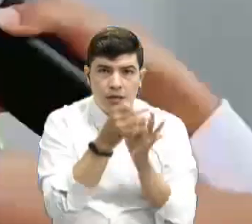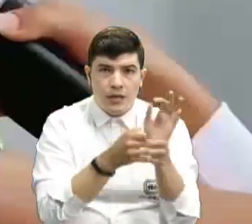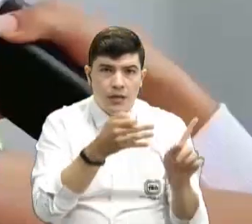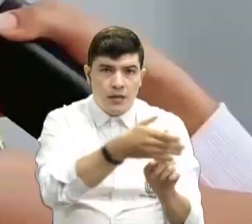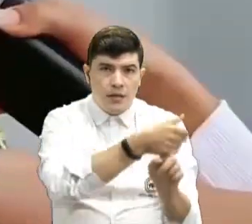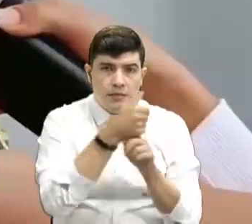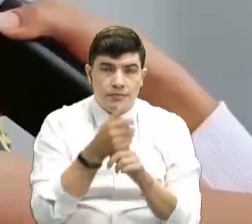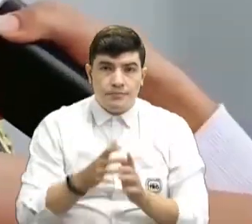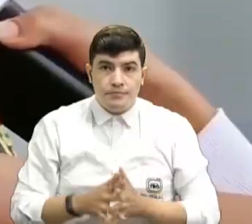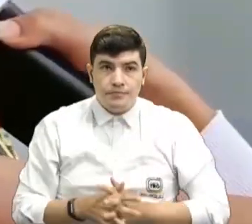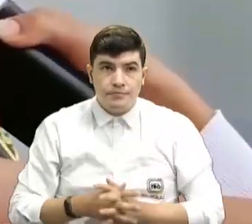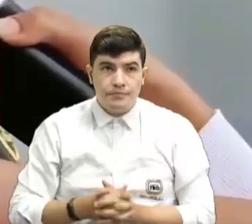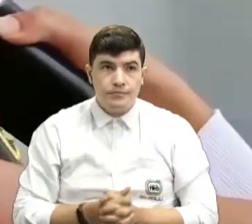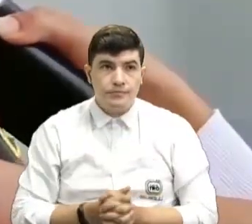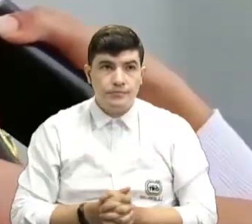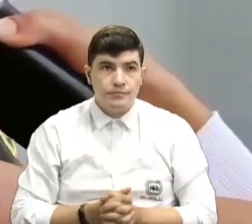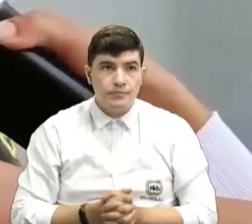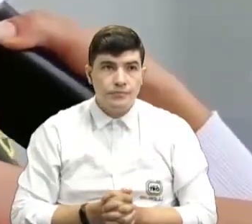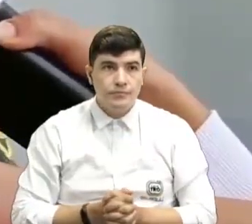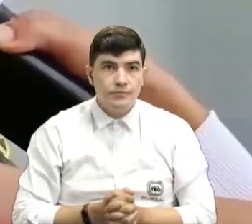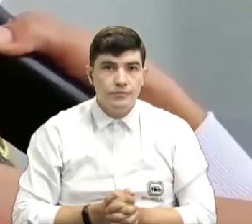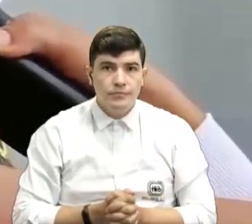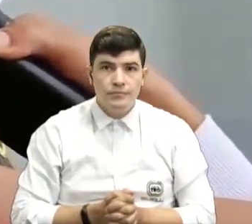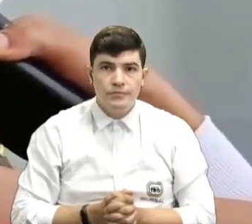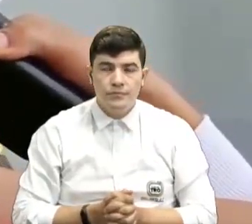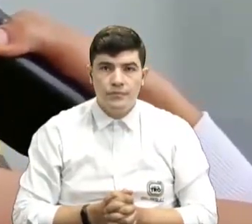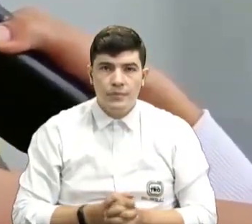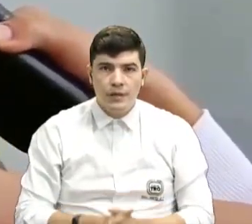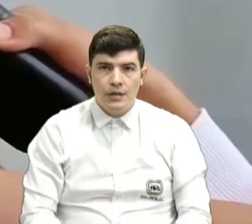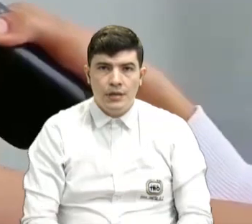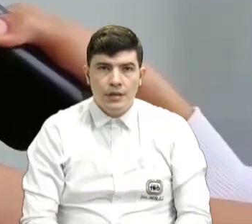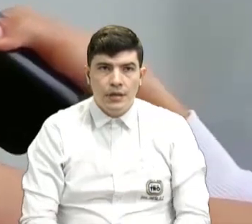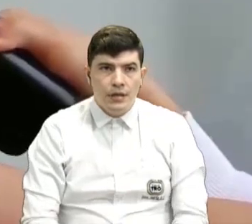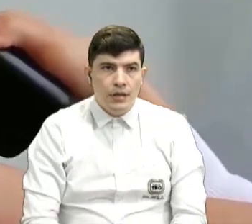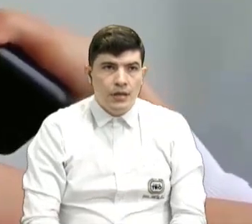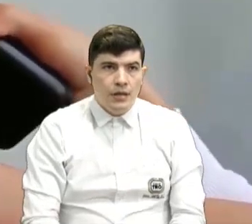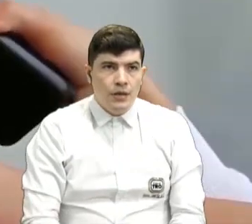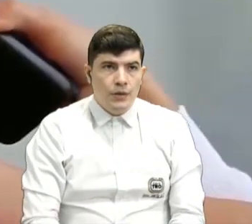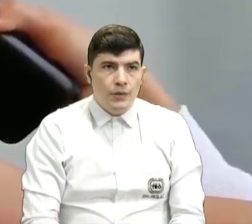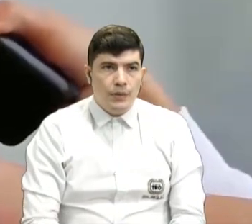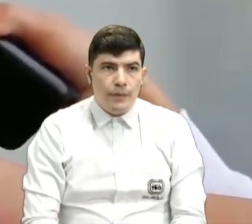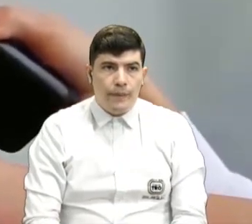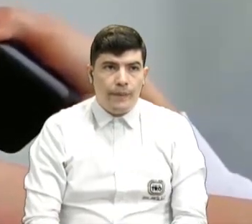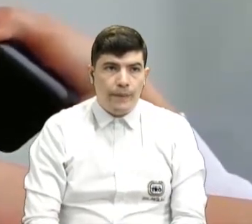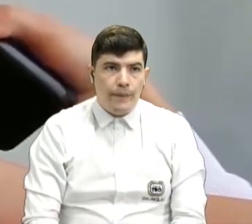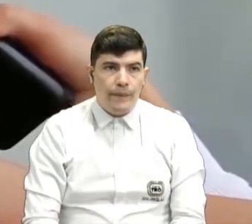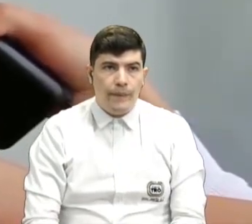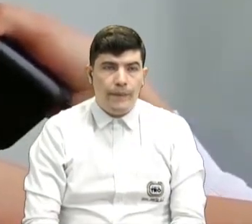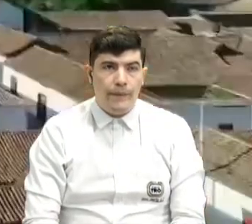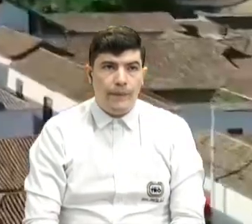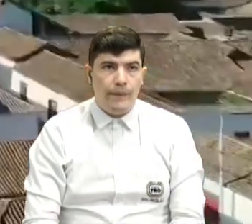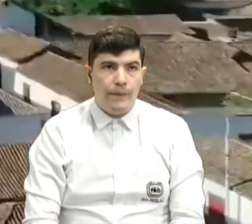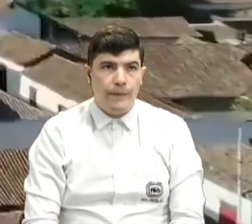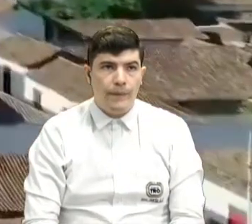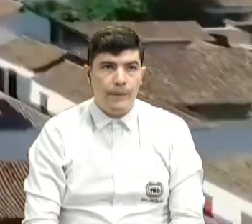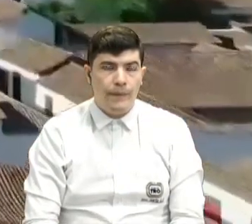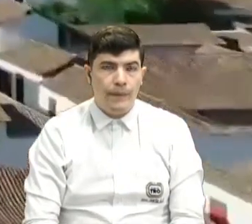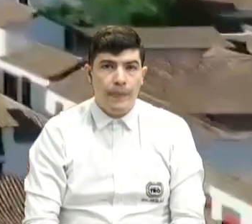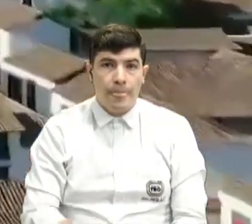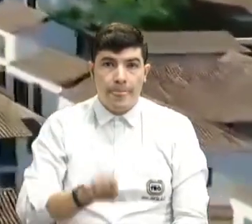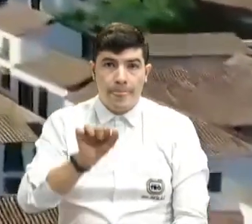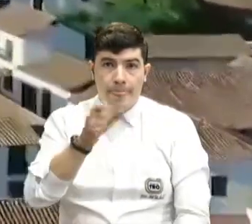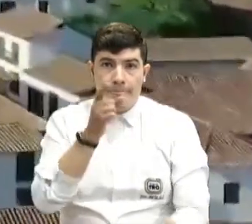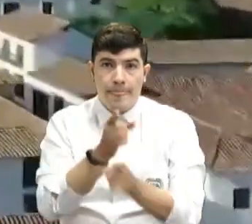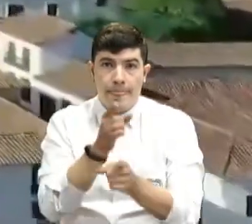parte preventiva con nuestro GAULA en el municipio con el fin de contrarrestar la parte de lo que es la extorsión de modalidad de llamada. Asimismo,